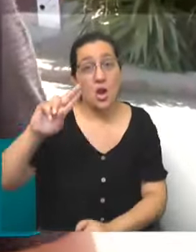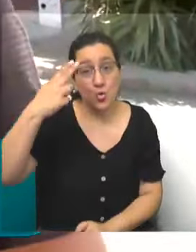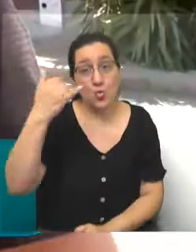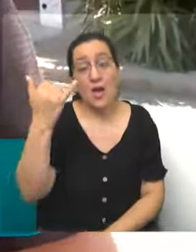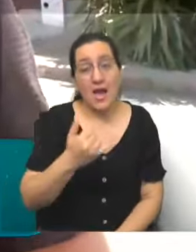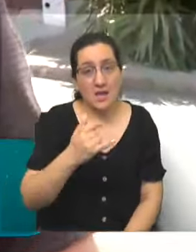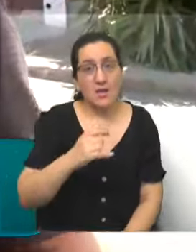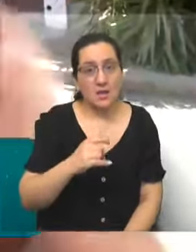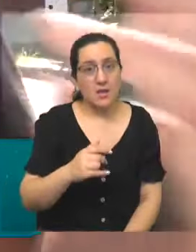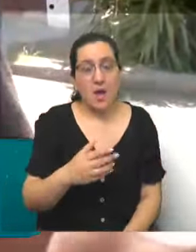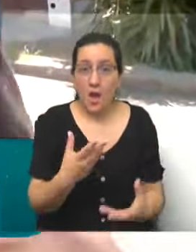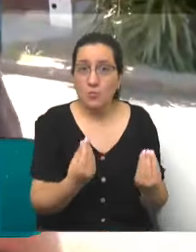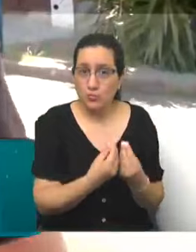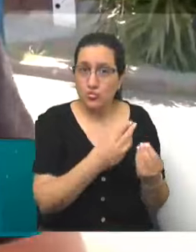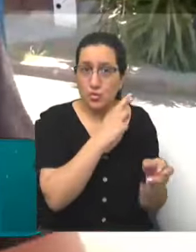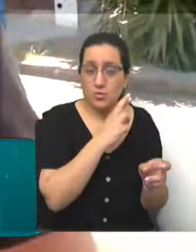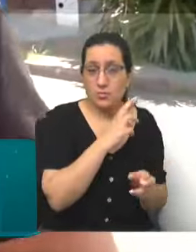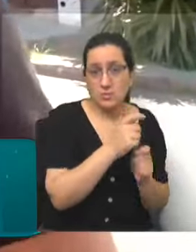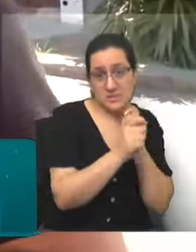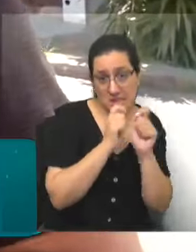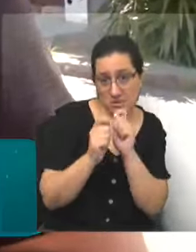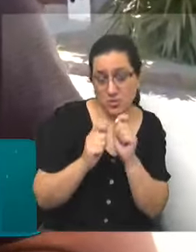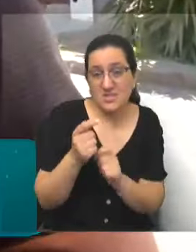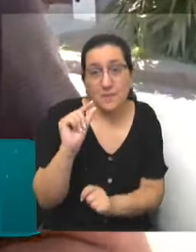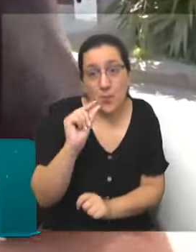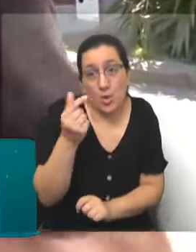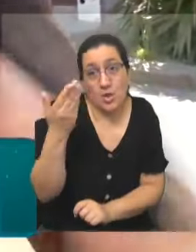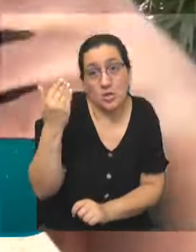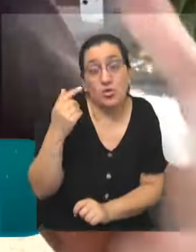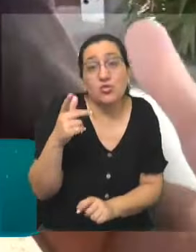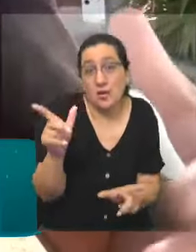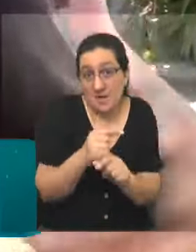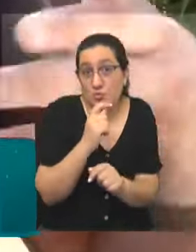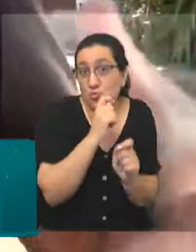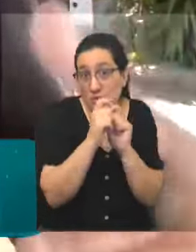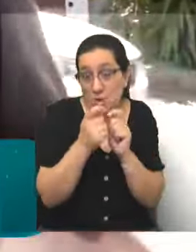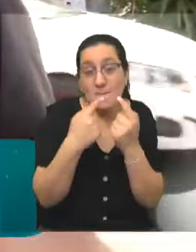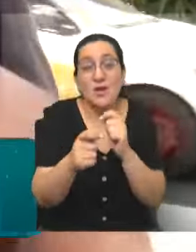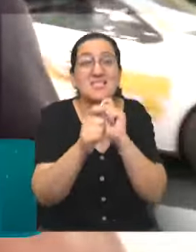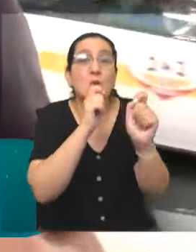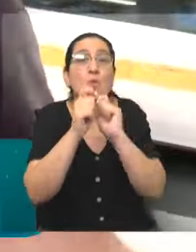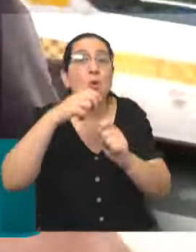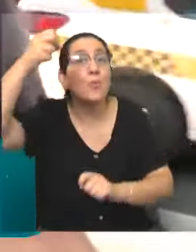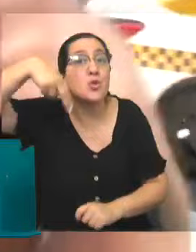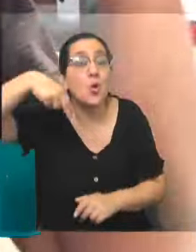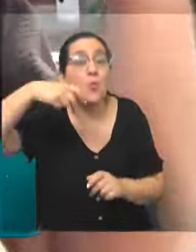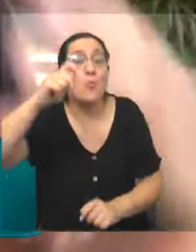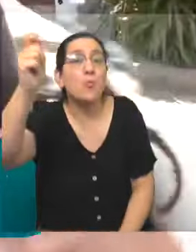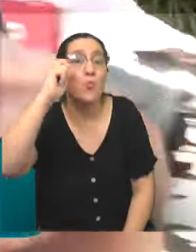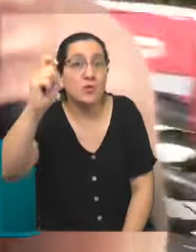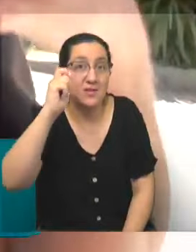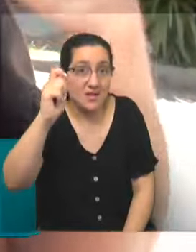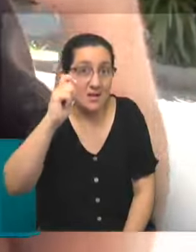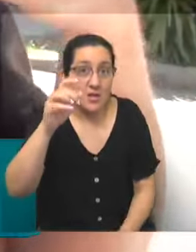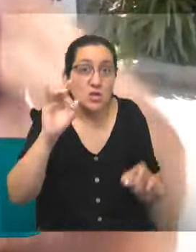rica cultura censal, digamos, que hemos terminado recientemente. Pero las encuestas de opinión pública, repasando,